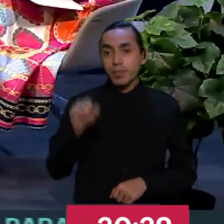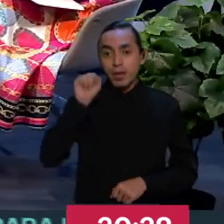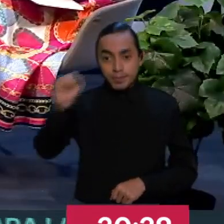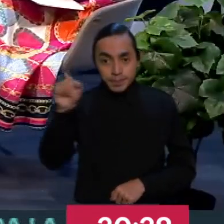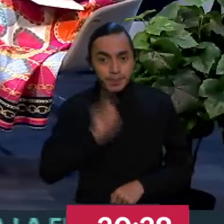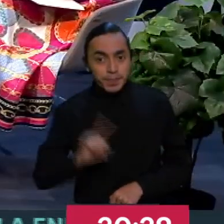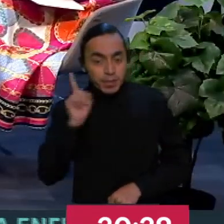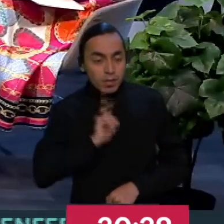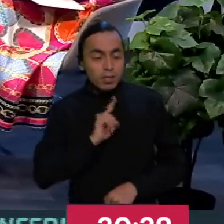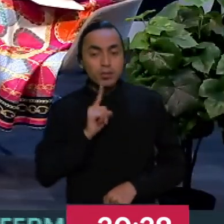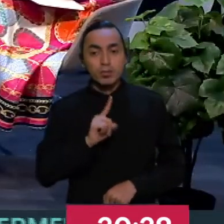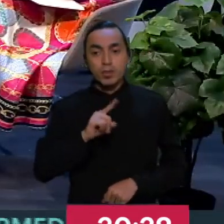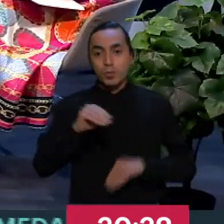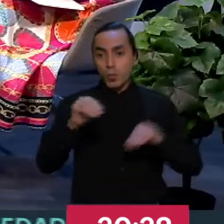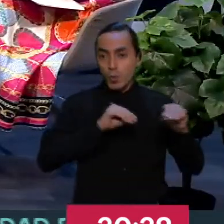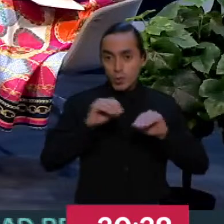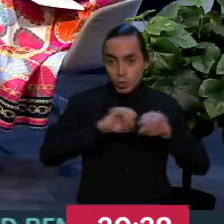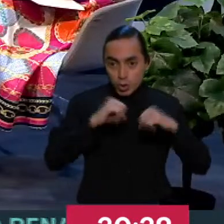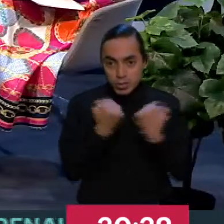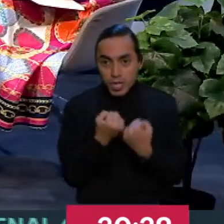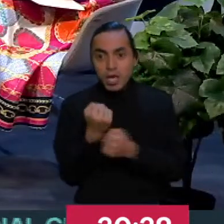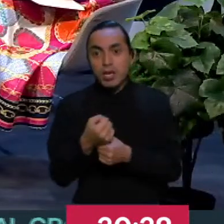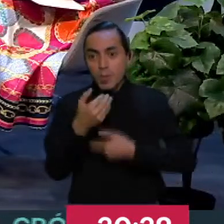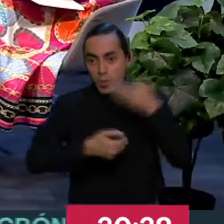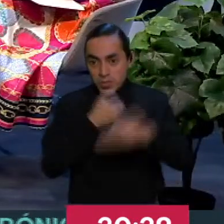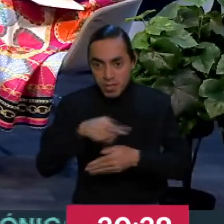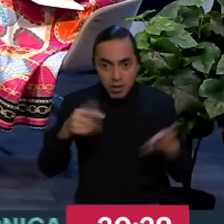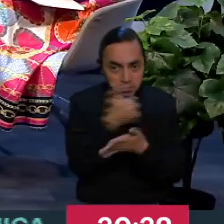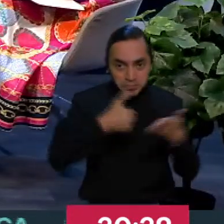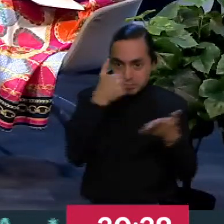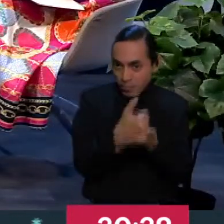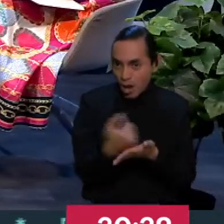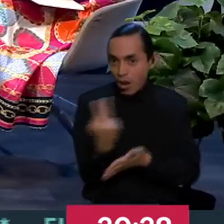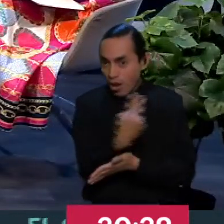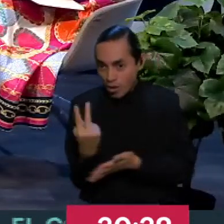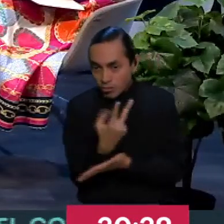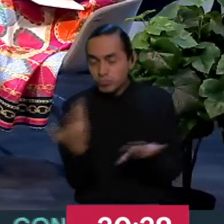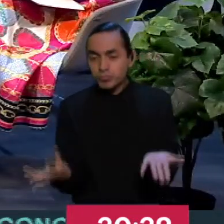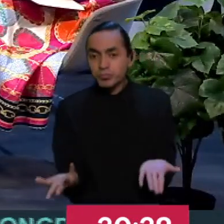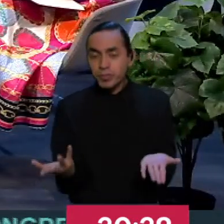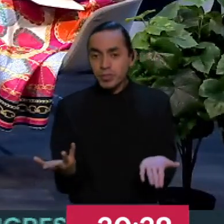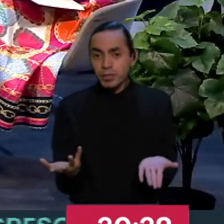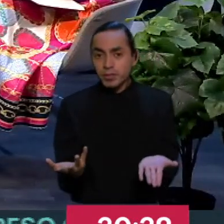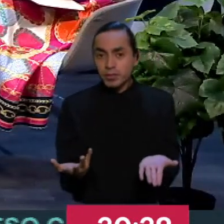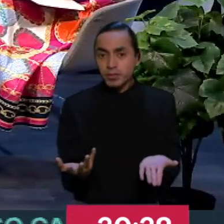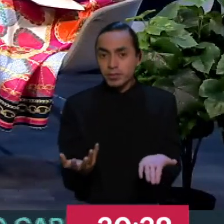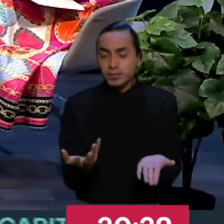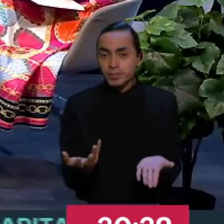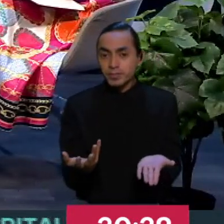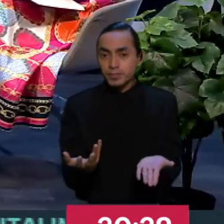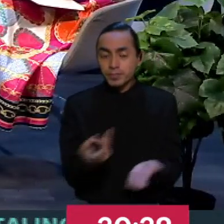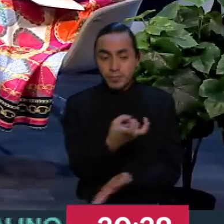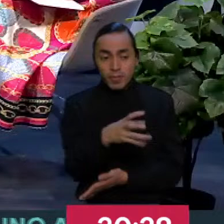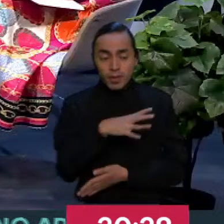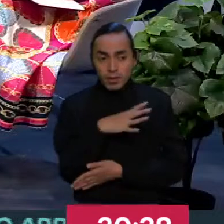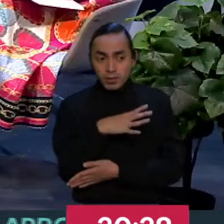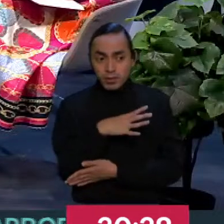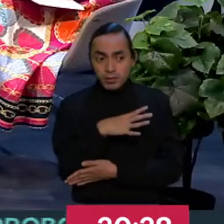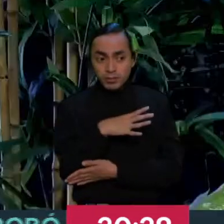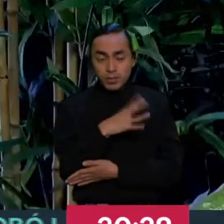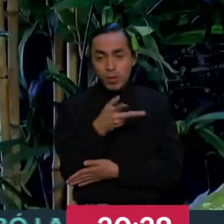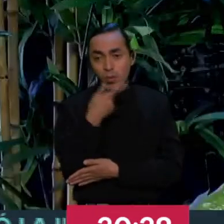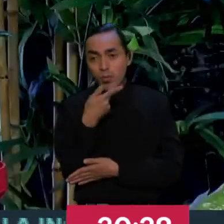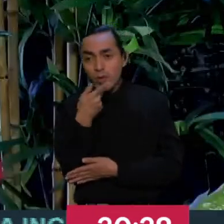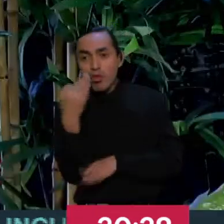y progresistas del país y de la ciudad, ¿no? Y eso... ¿Dónde deja este discurso del